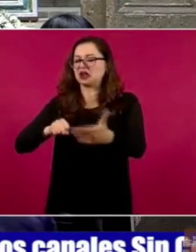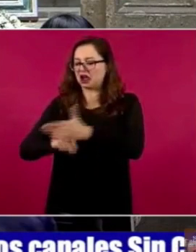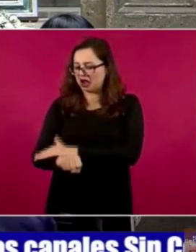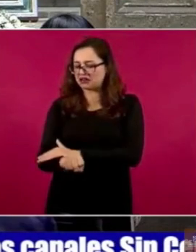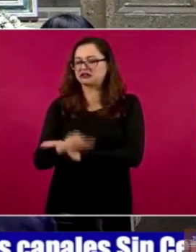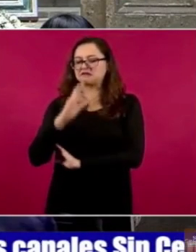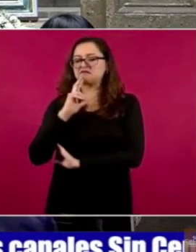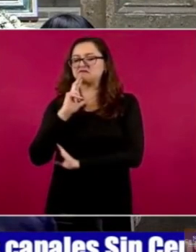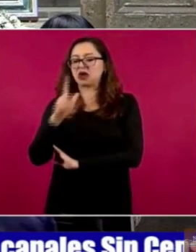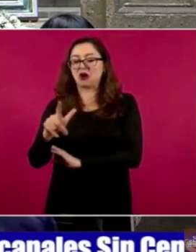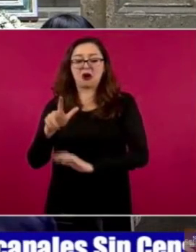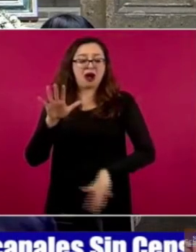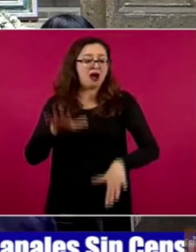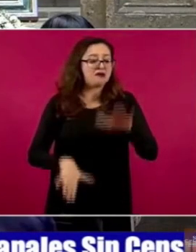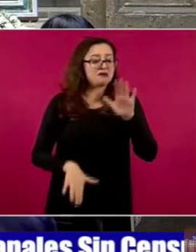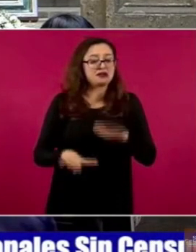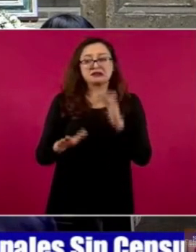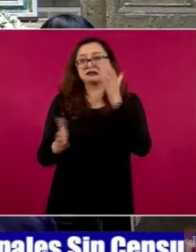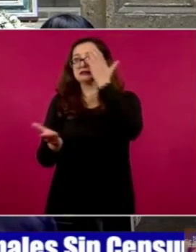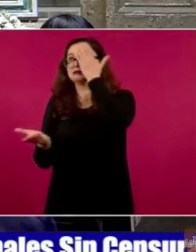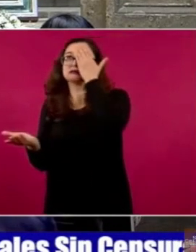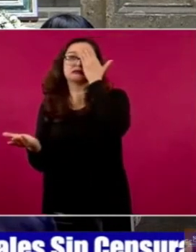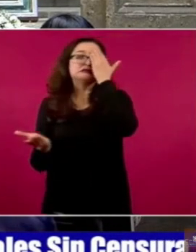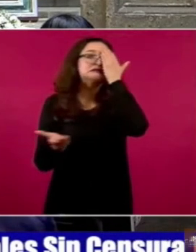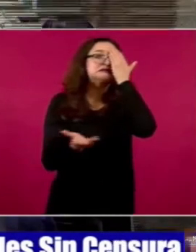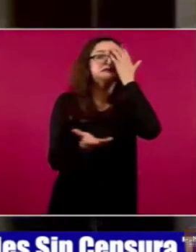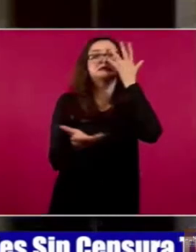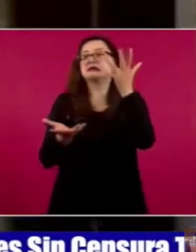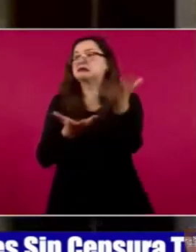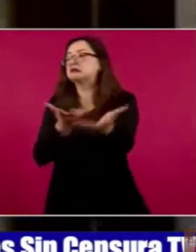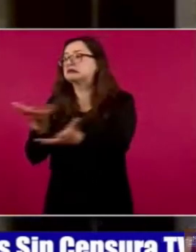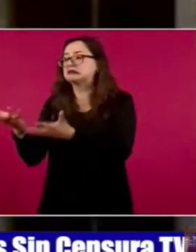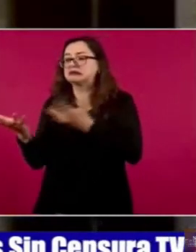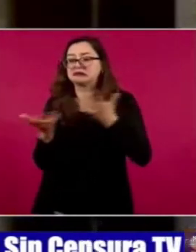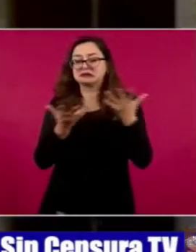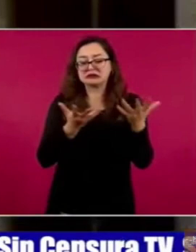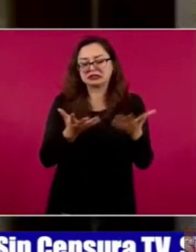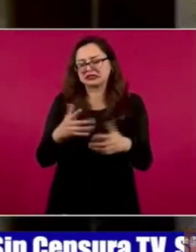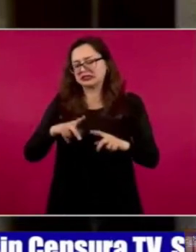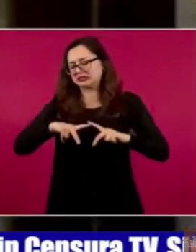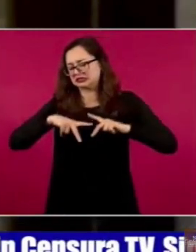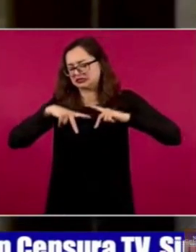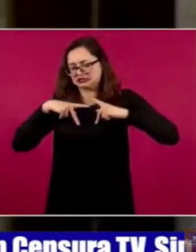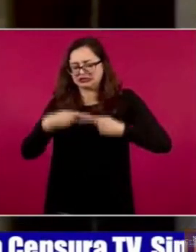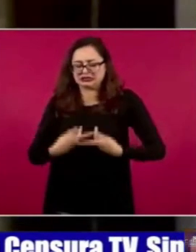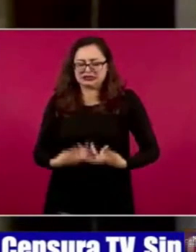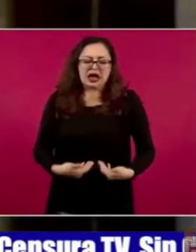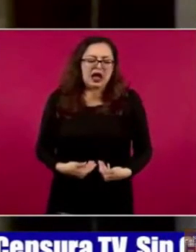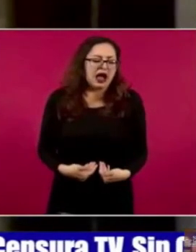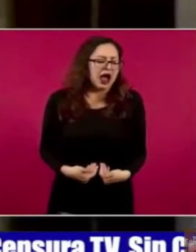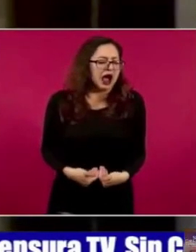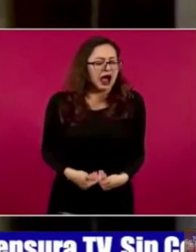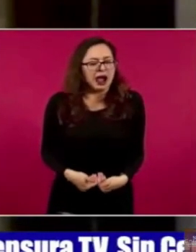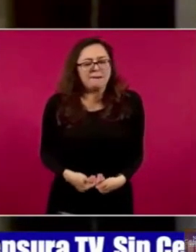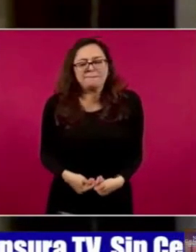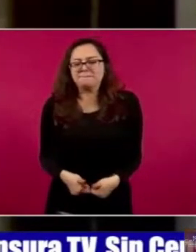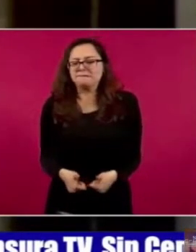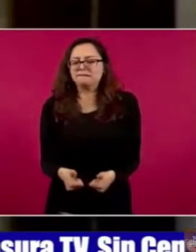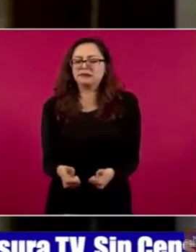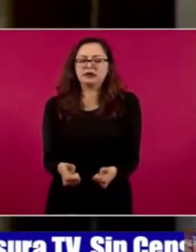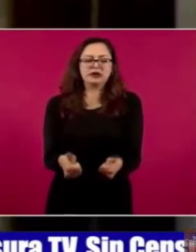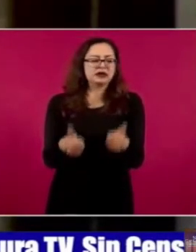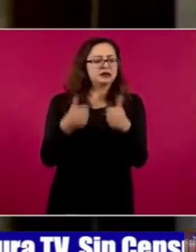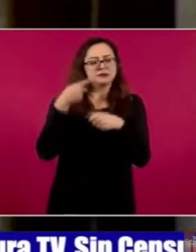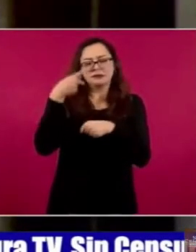del vagabundo y del paria. Me he visto desfallecido de hambre. Mi vida ha estado en